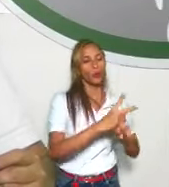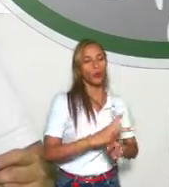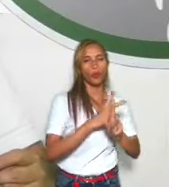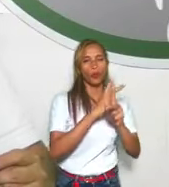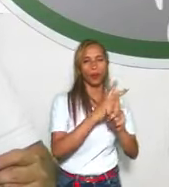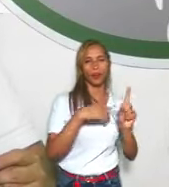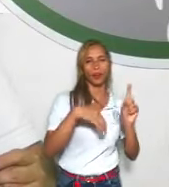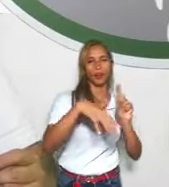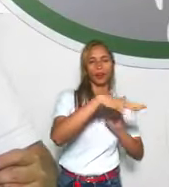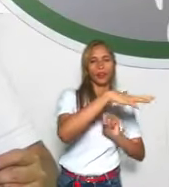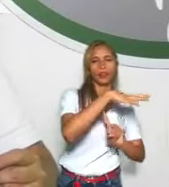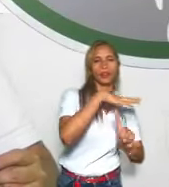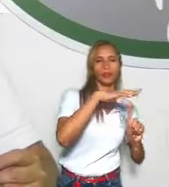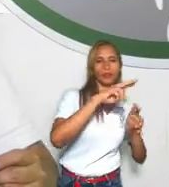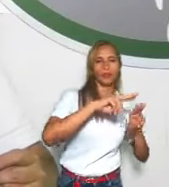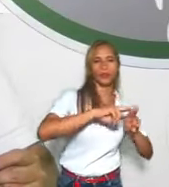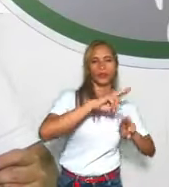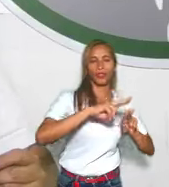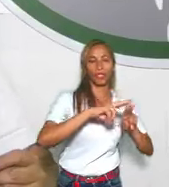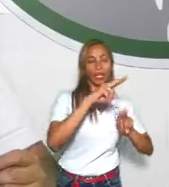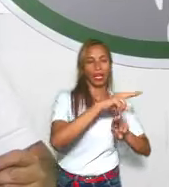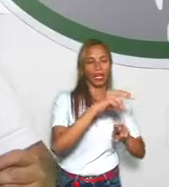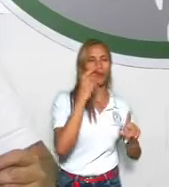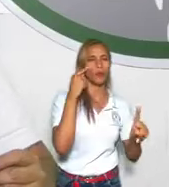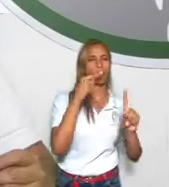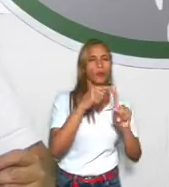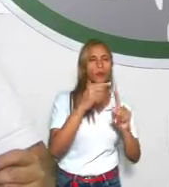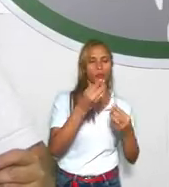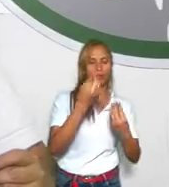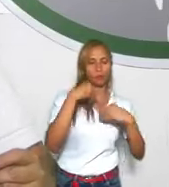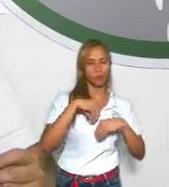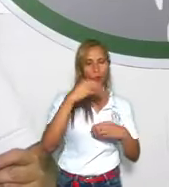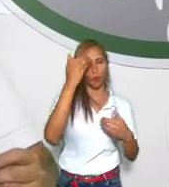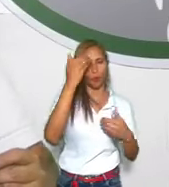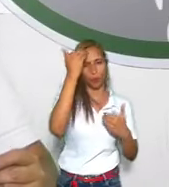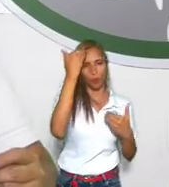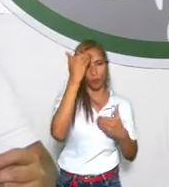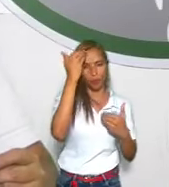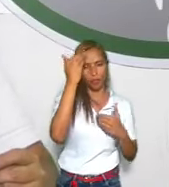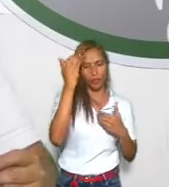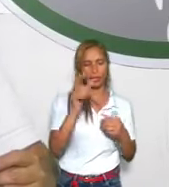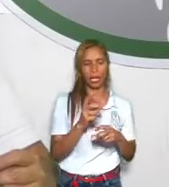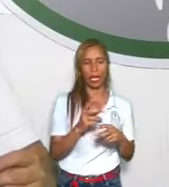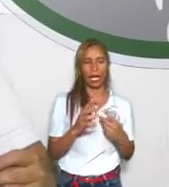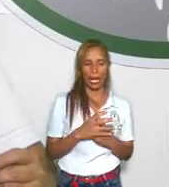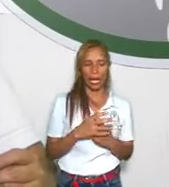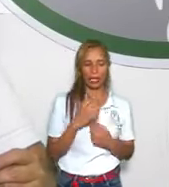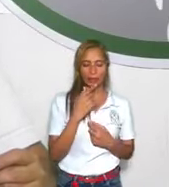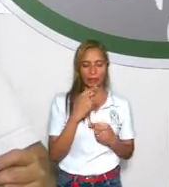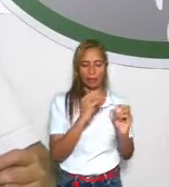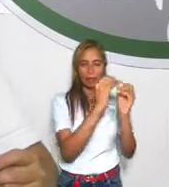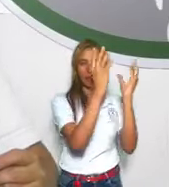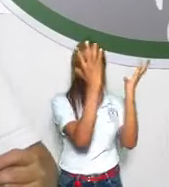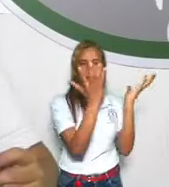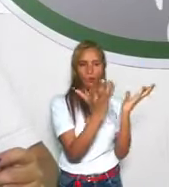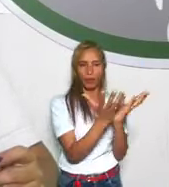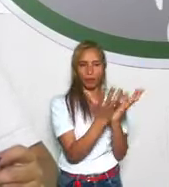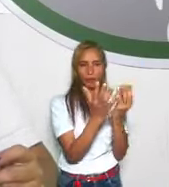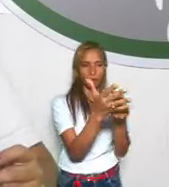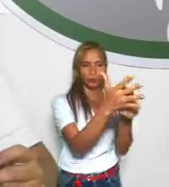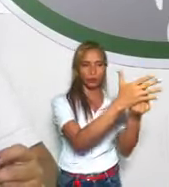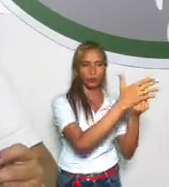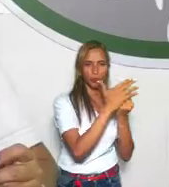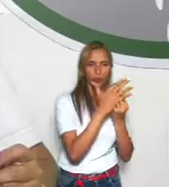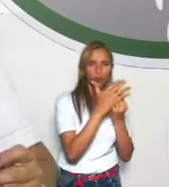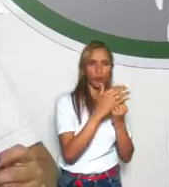con el objetivo de crear conciencia en la población sobre la necesidad de cuidar nuestro planeta. ¿Cómo ayudar a la naturaleza?